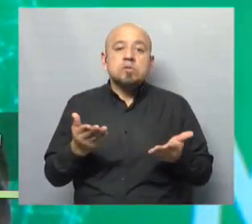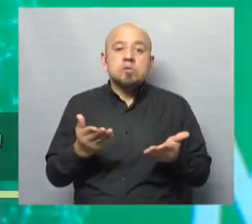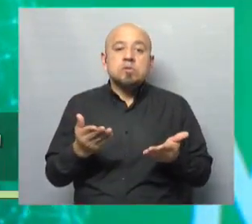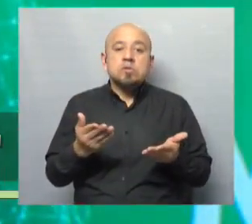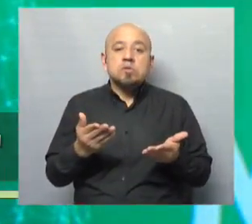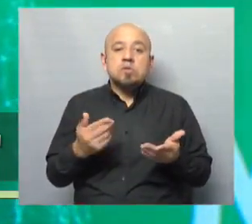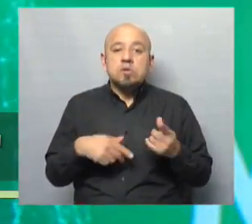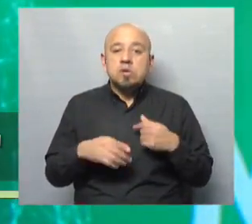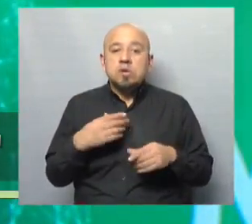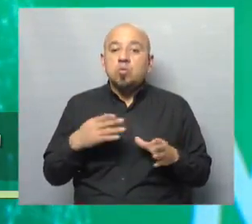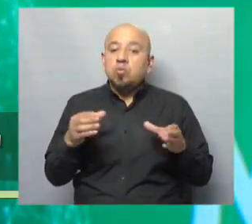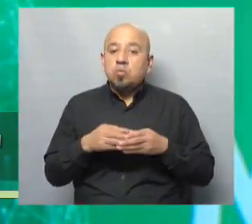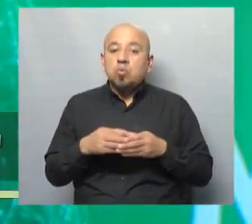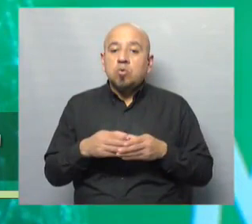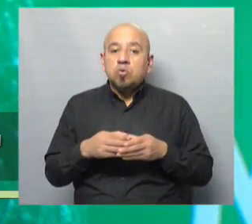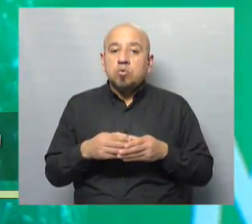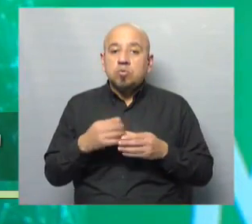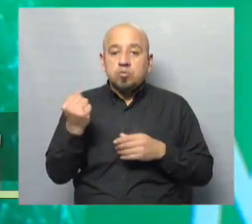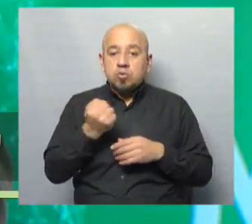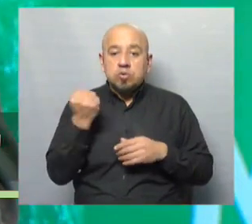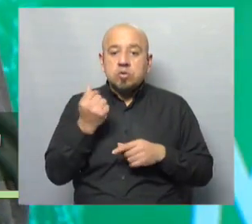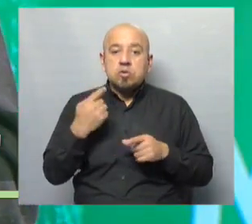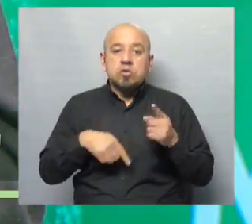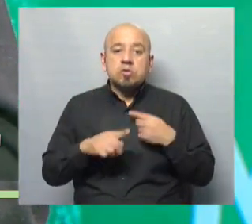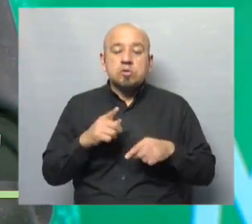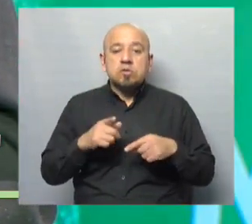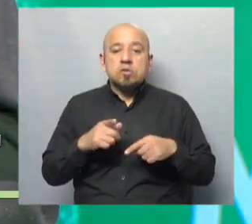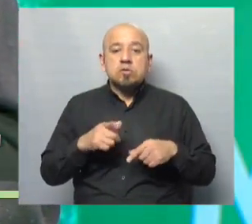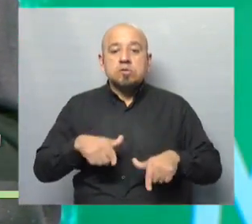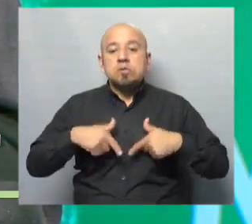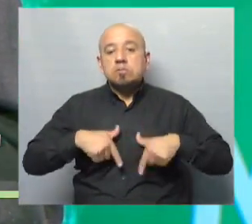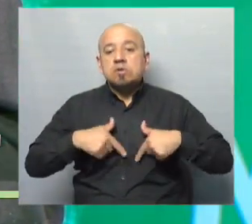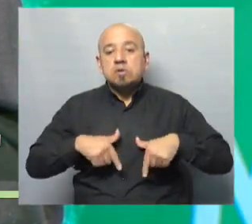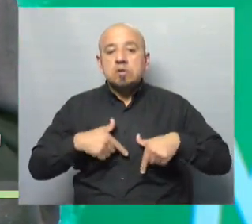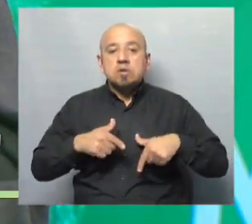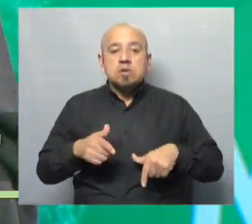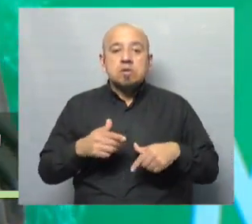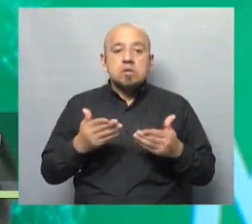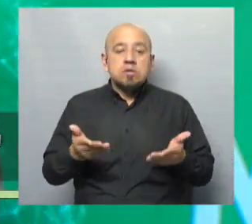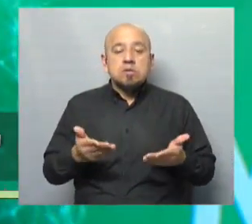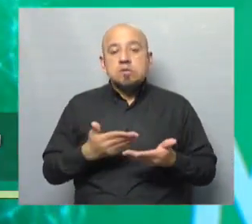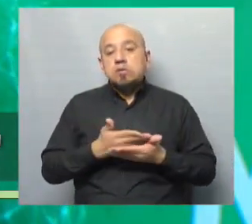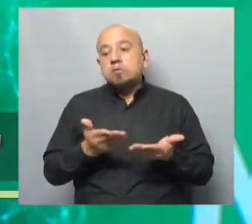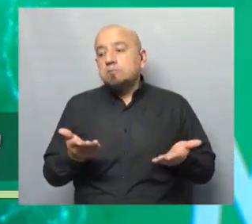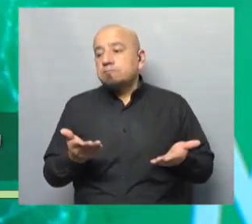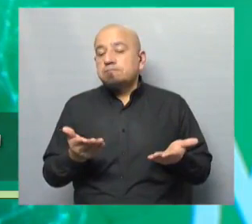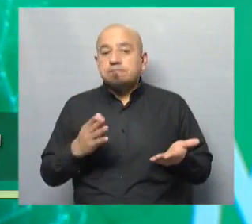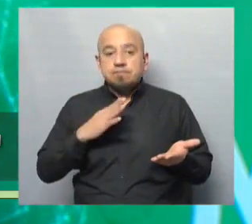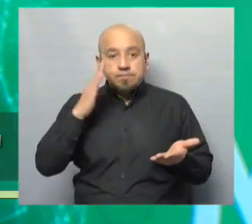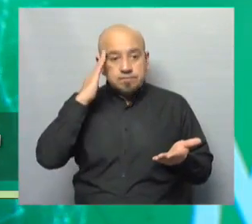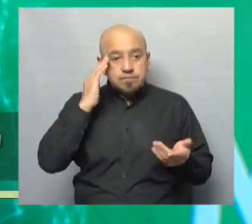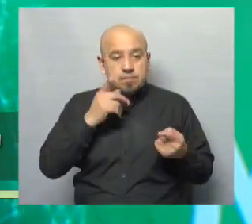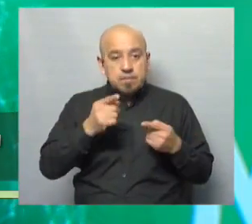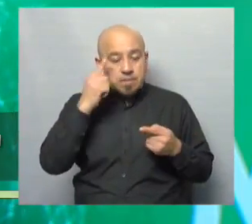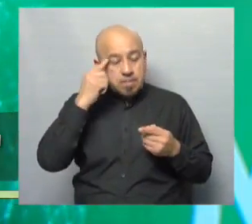grandes proporciones entonces el ministro que se supone que está al frente de esto y que hace el eje de su